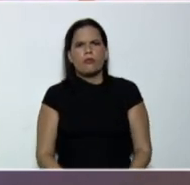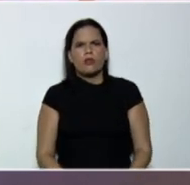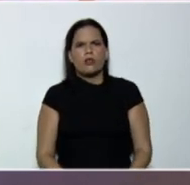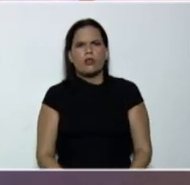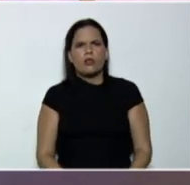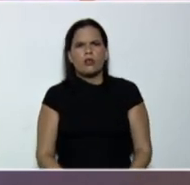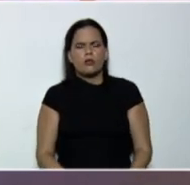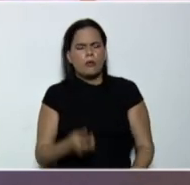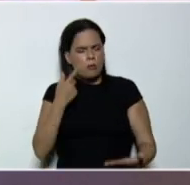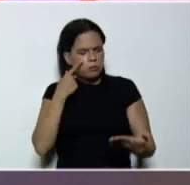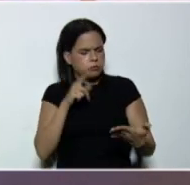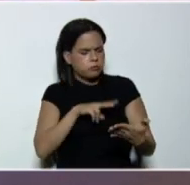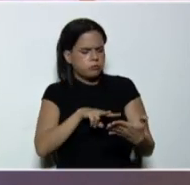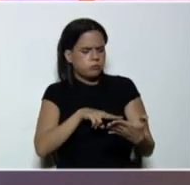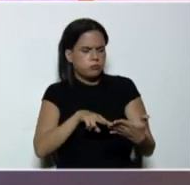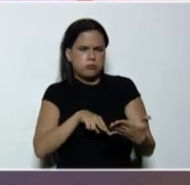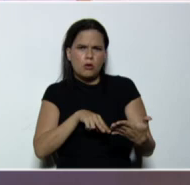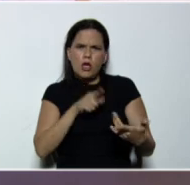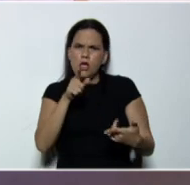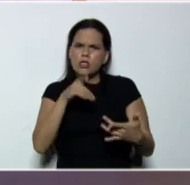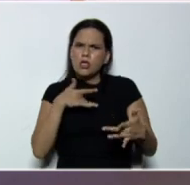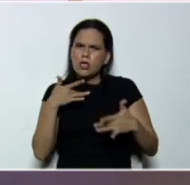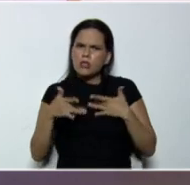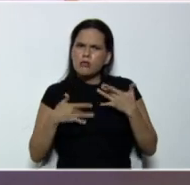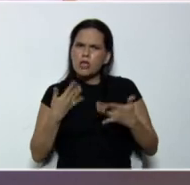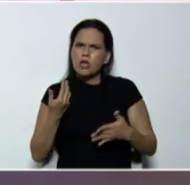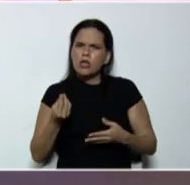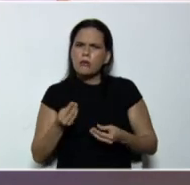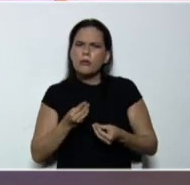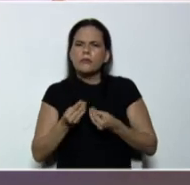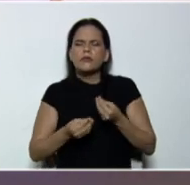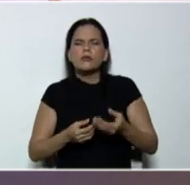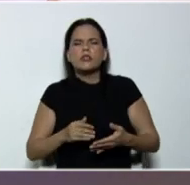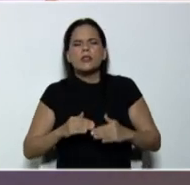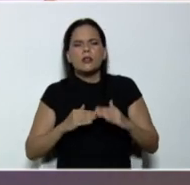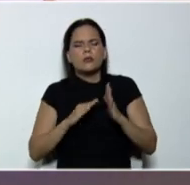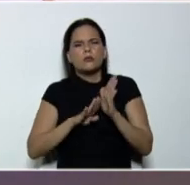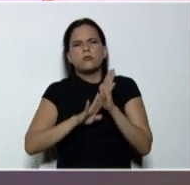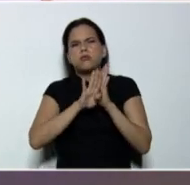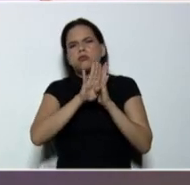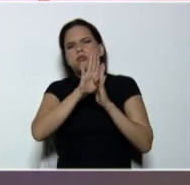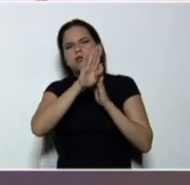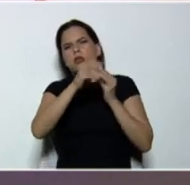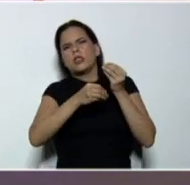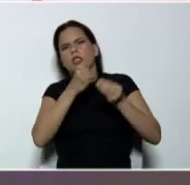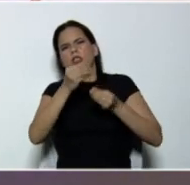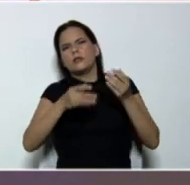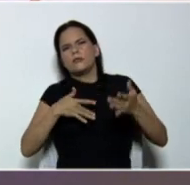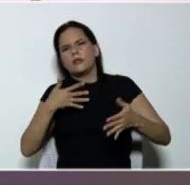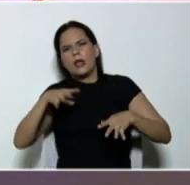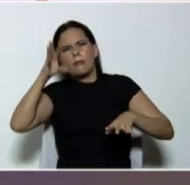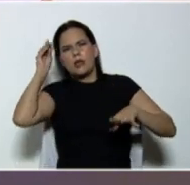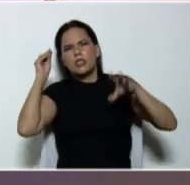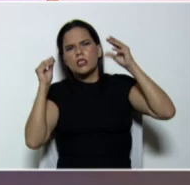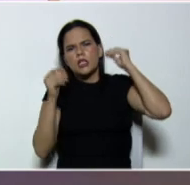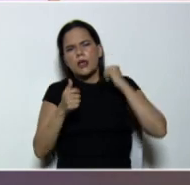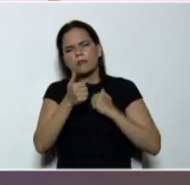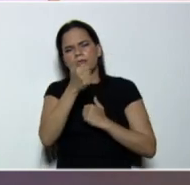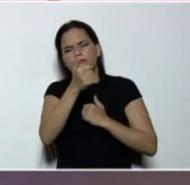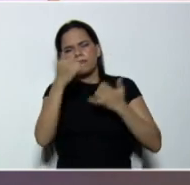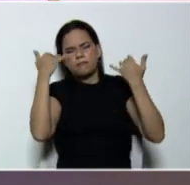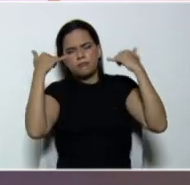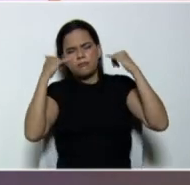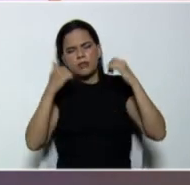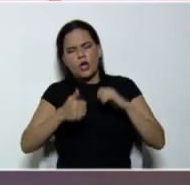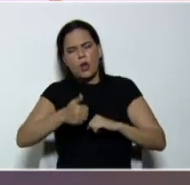un poco aquellas actividades que nos van a permitir enriquecer y hacer la actividad de aprendizaje mucho más amena y divertida para